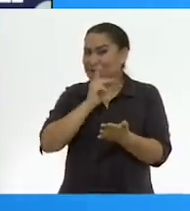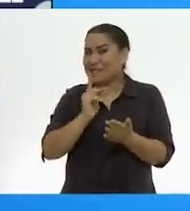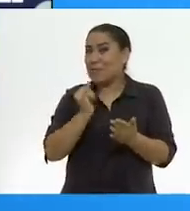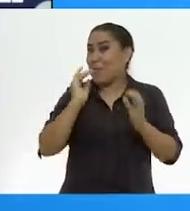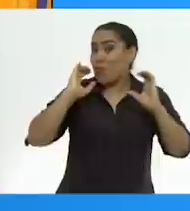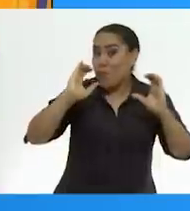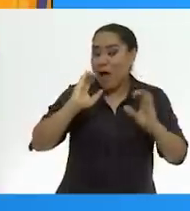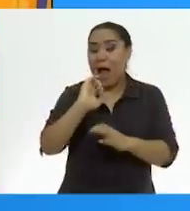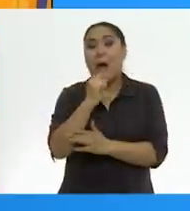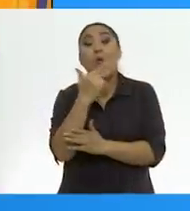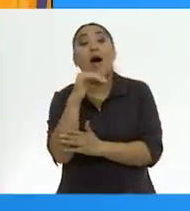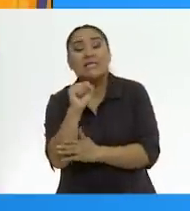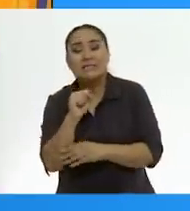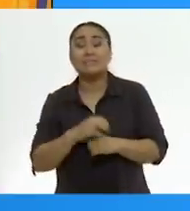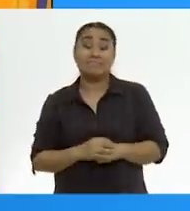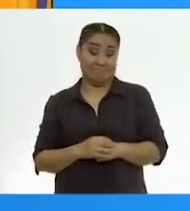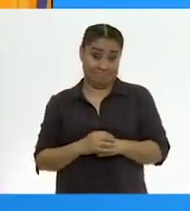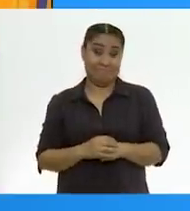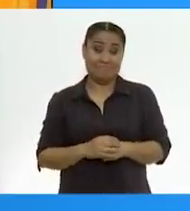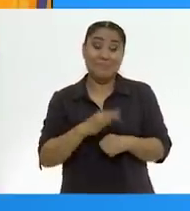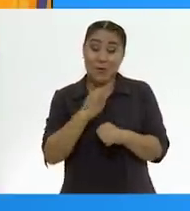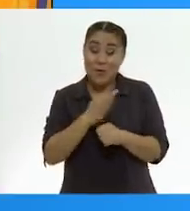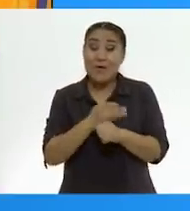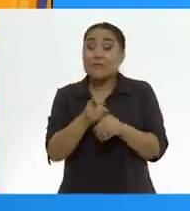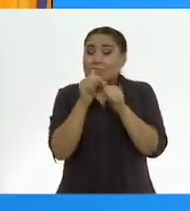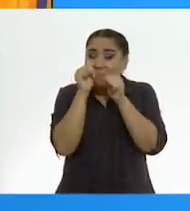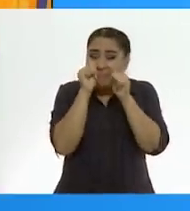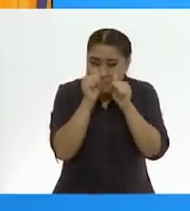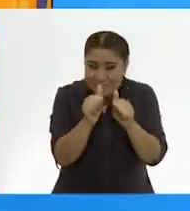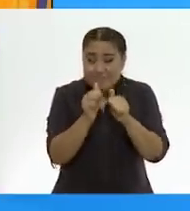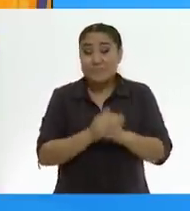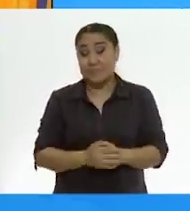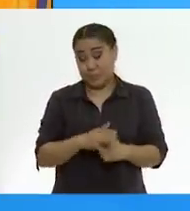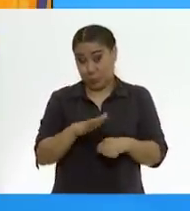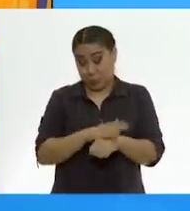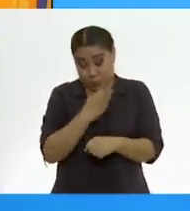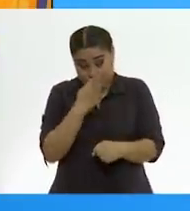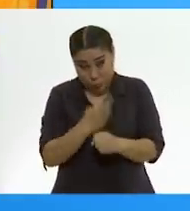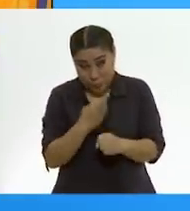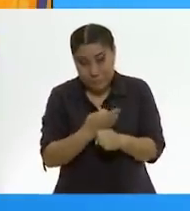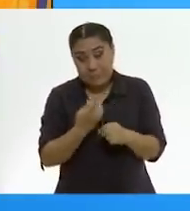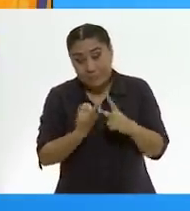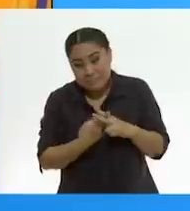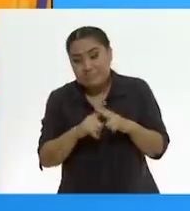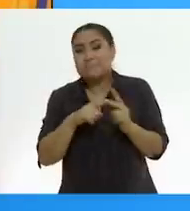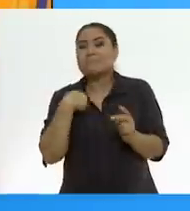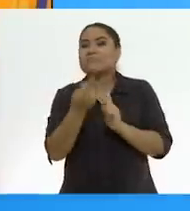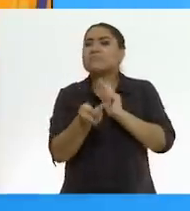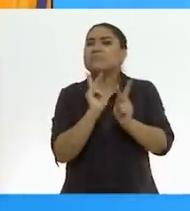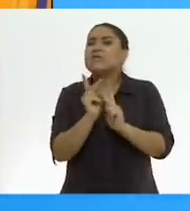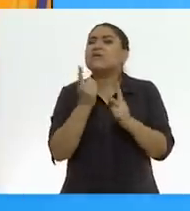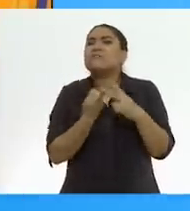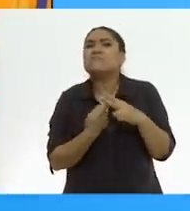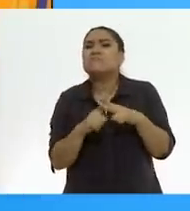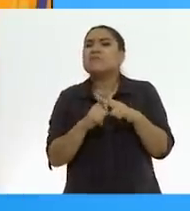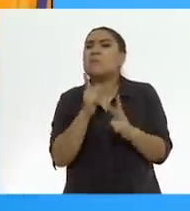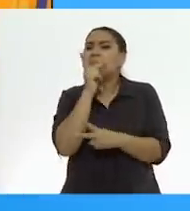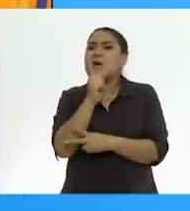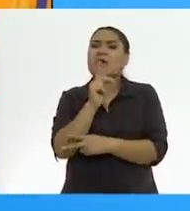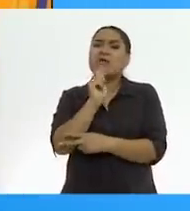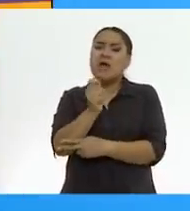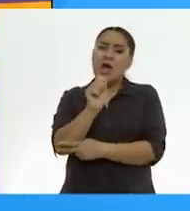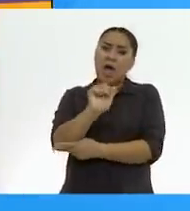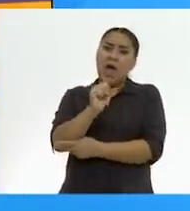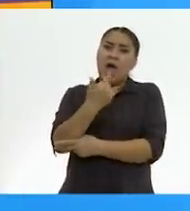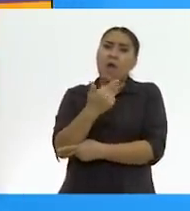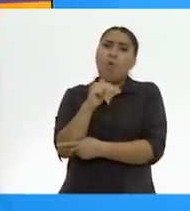¿Sí? Pues pongan mucha atención, porque a continuación les voy a decir el origen de la palabra aguas.